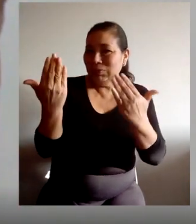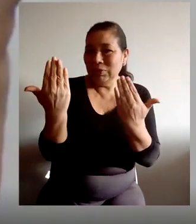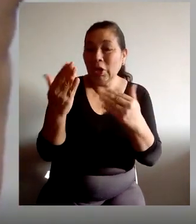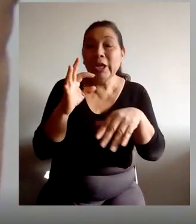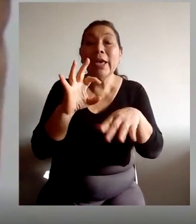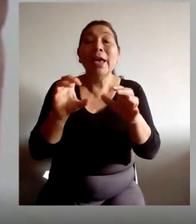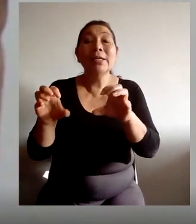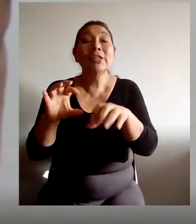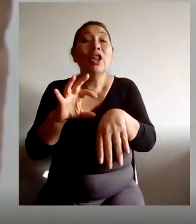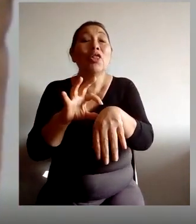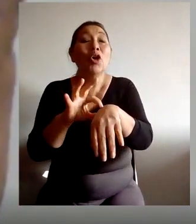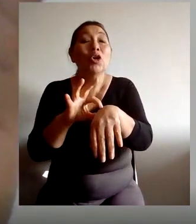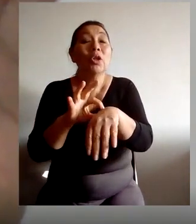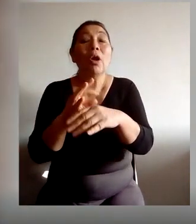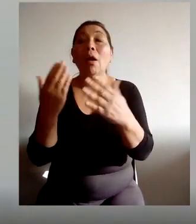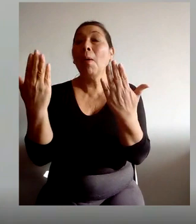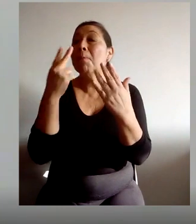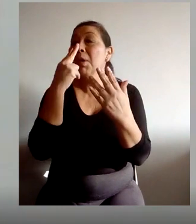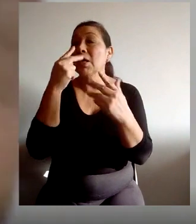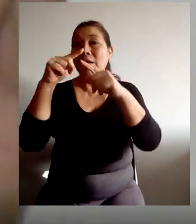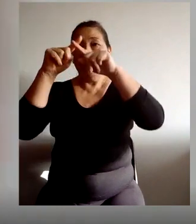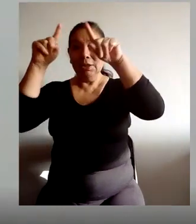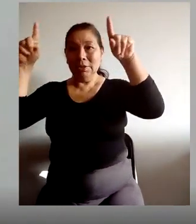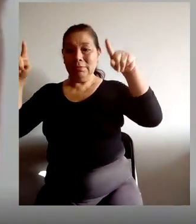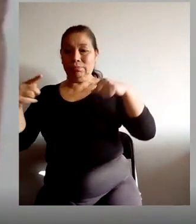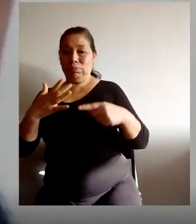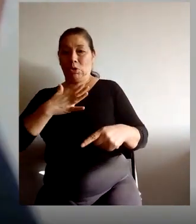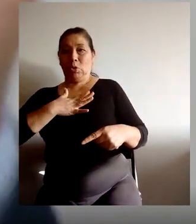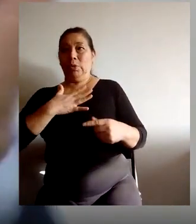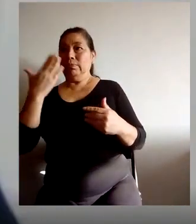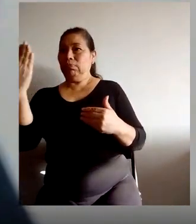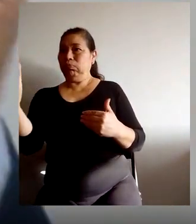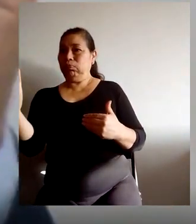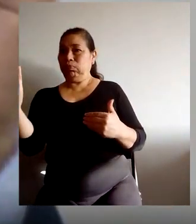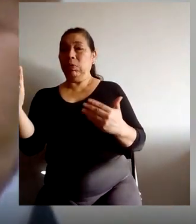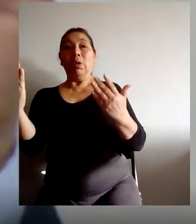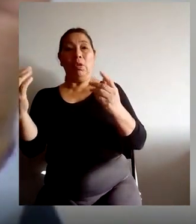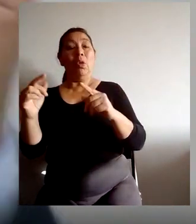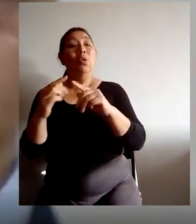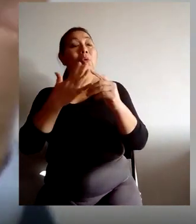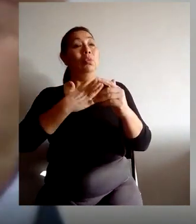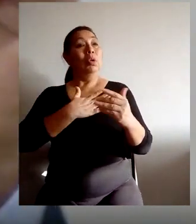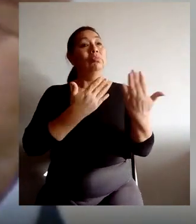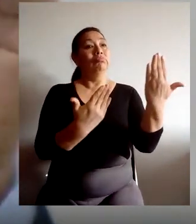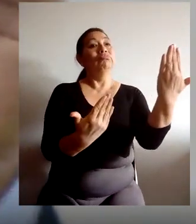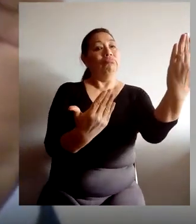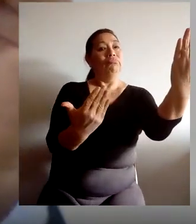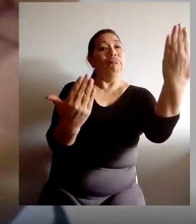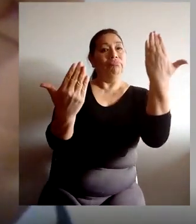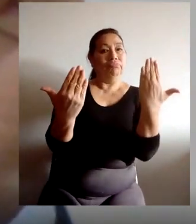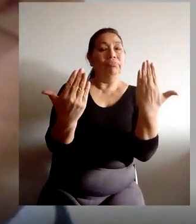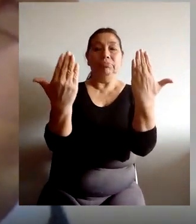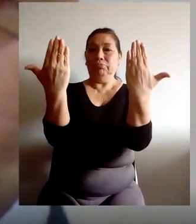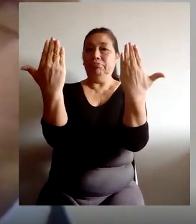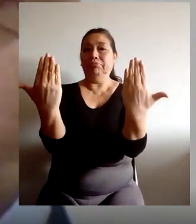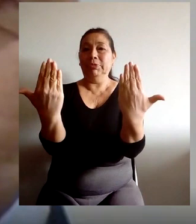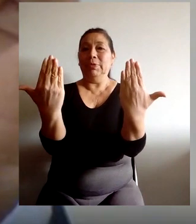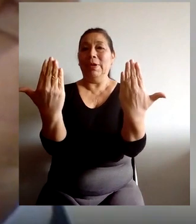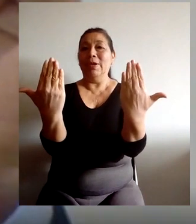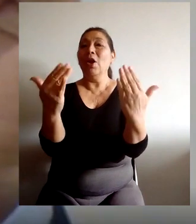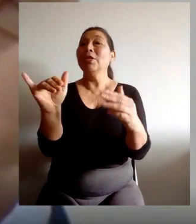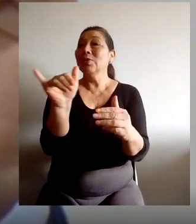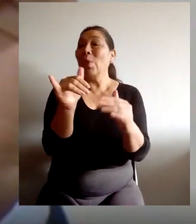estadio 1, y determina si es igual o no, se ven los puntos, ¿no? que